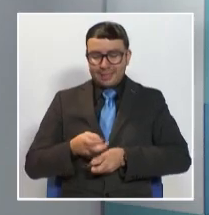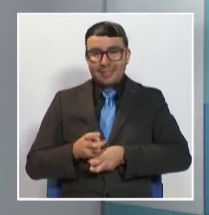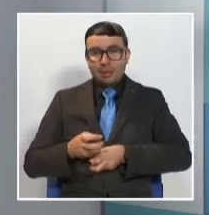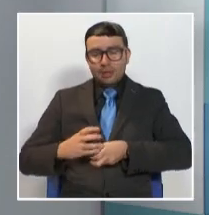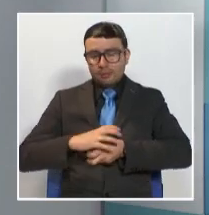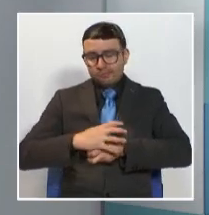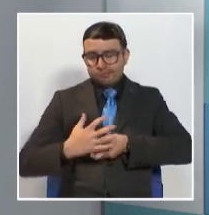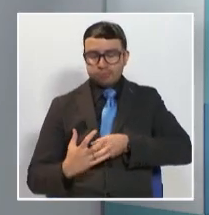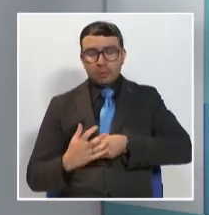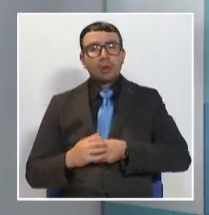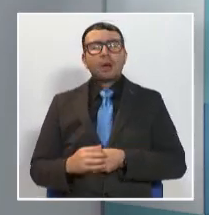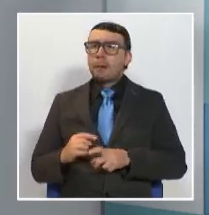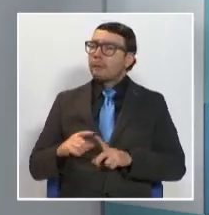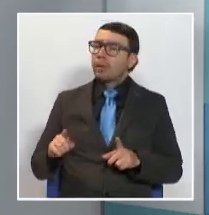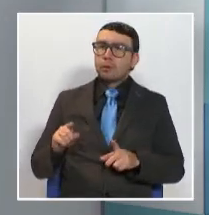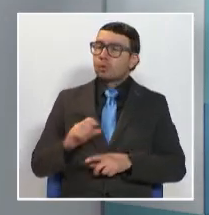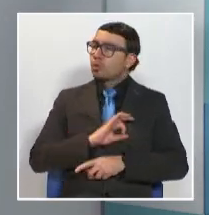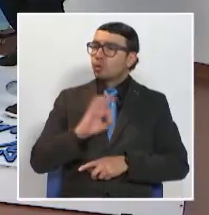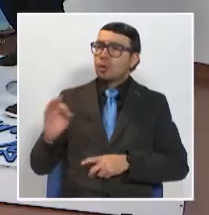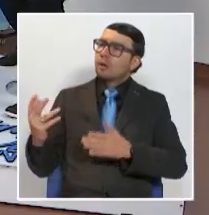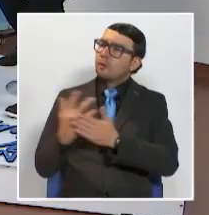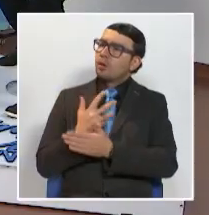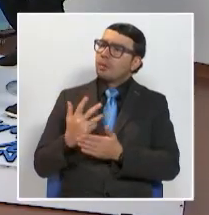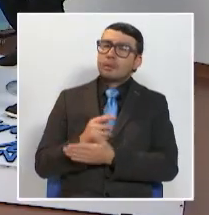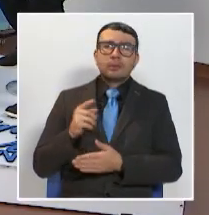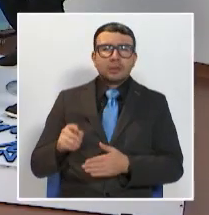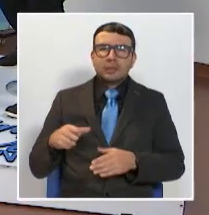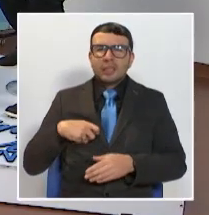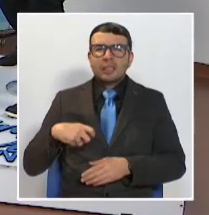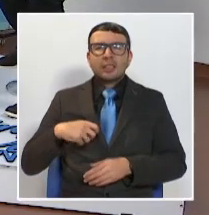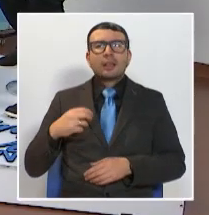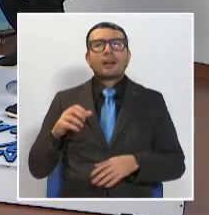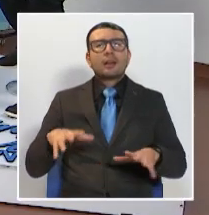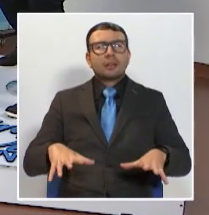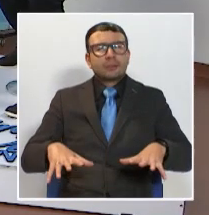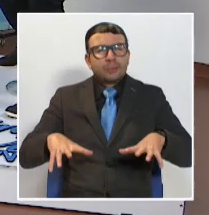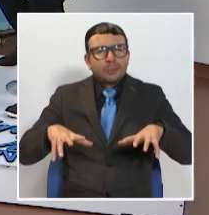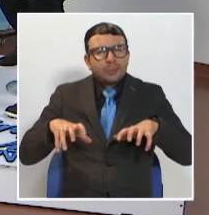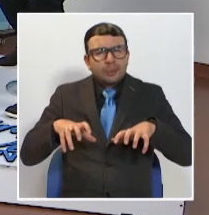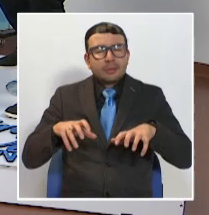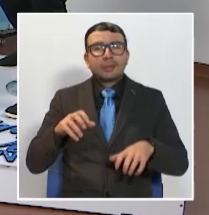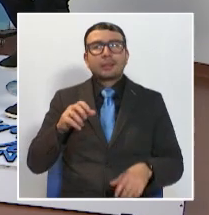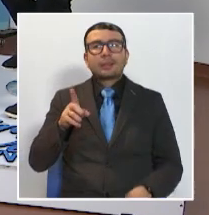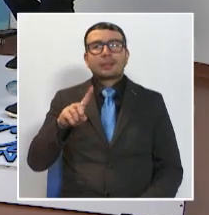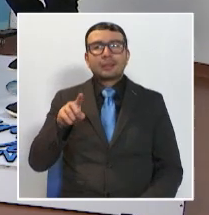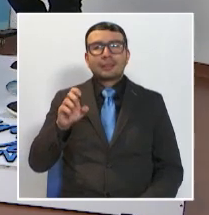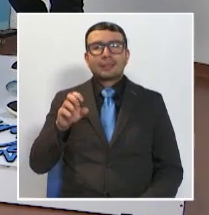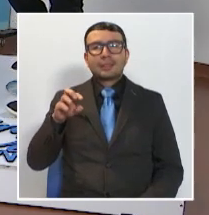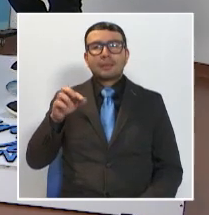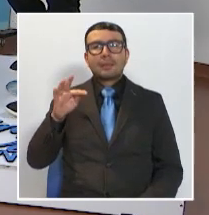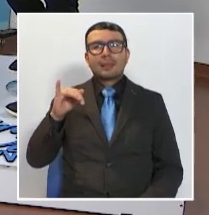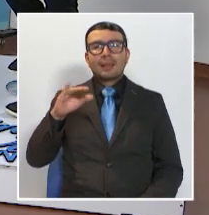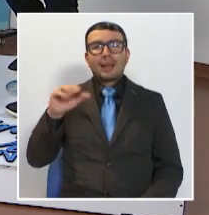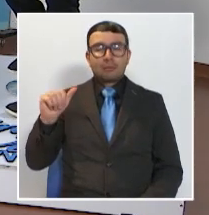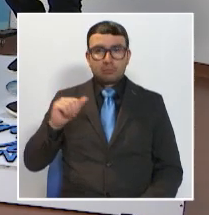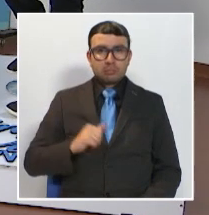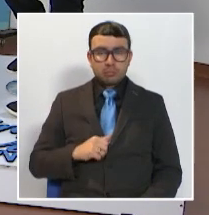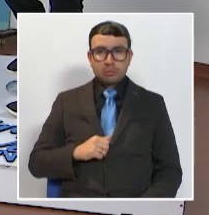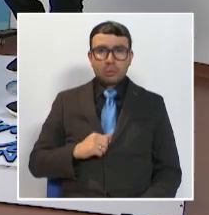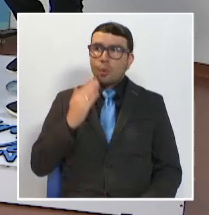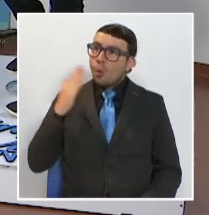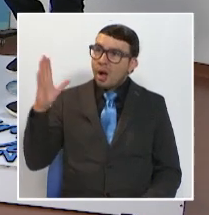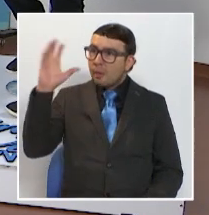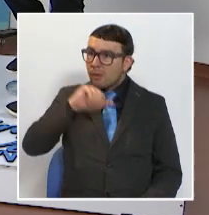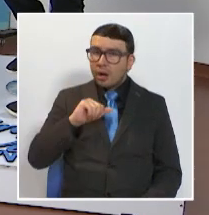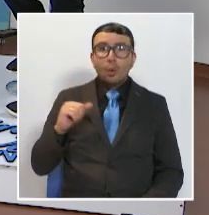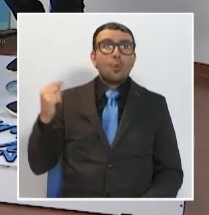la Artritis séptica. artritis séptica. Exacto. Lo de la artritis séptica nos vinimos a dar cuenta hace aproximadamente